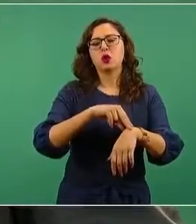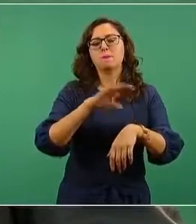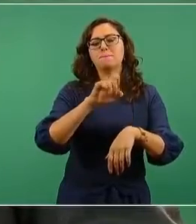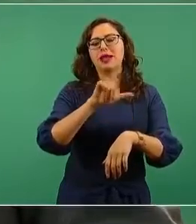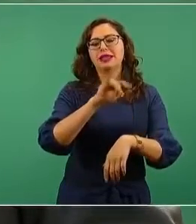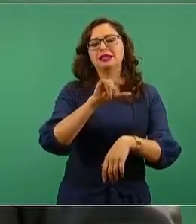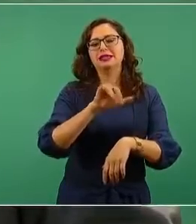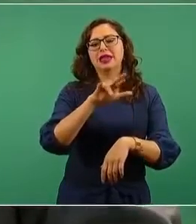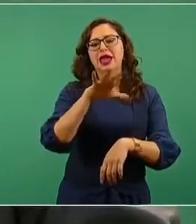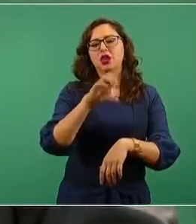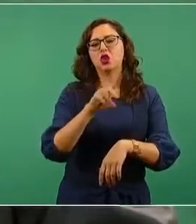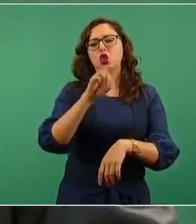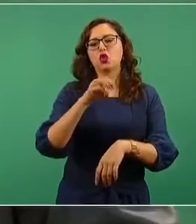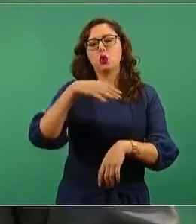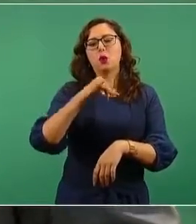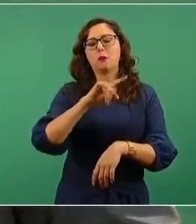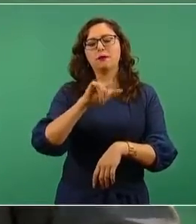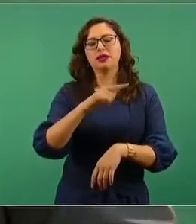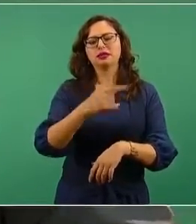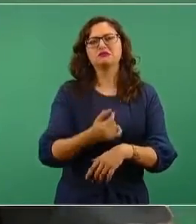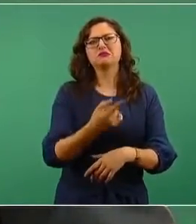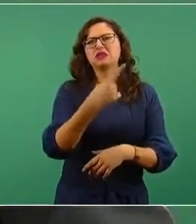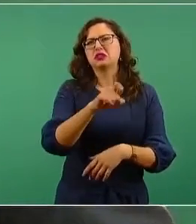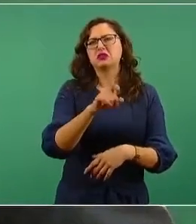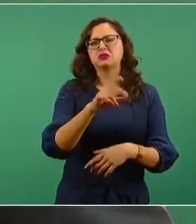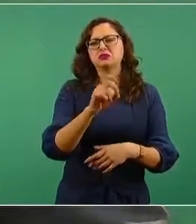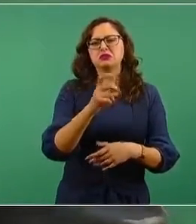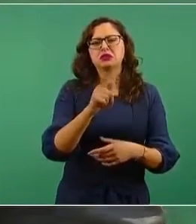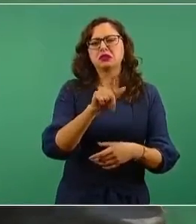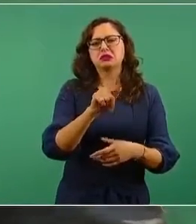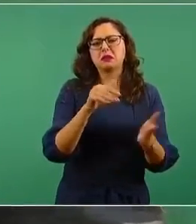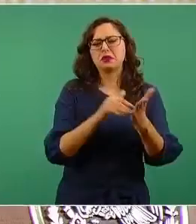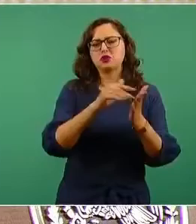en aquel entonces 370 millones de pesos.